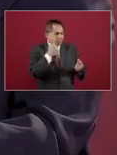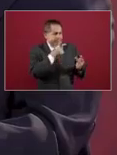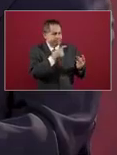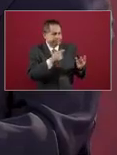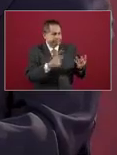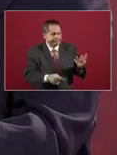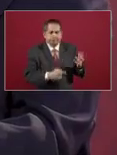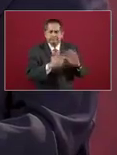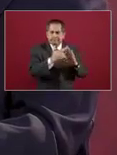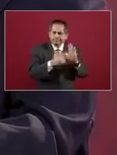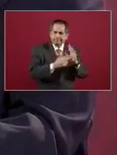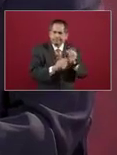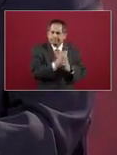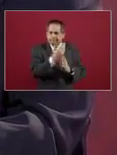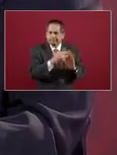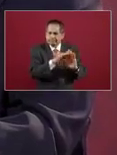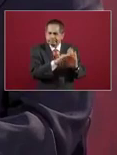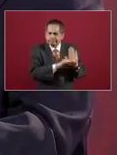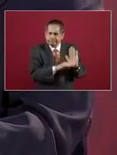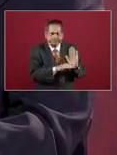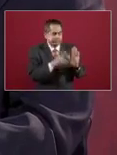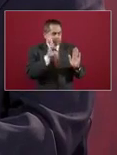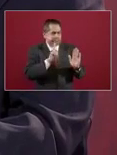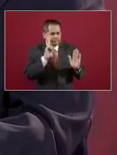En algunos casos